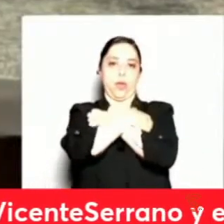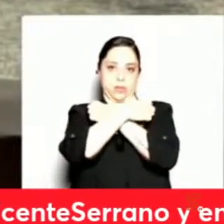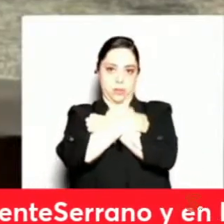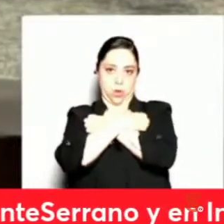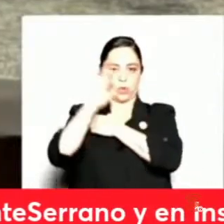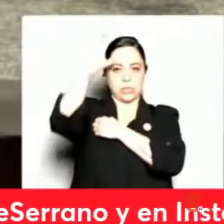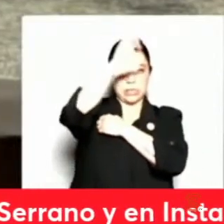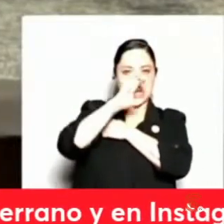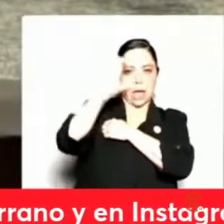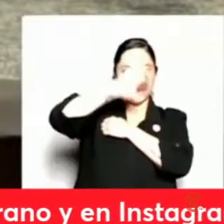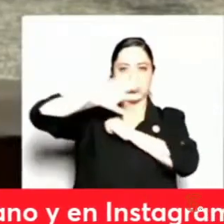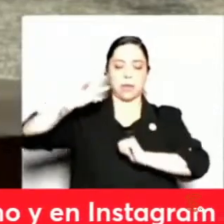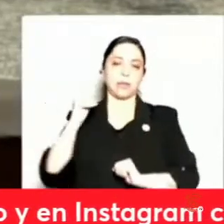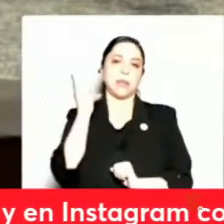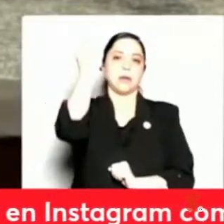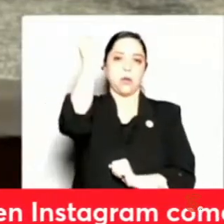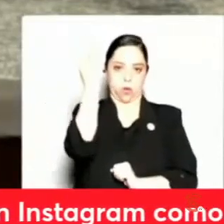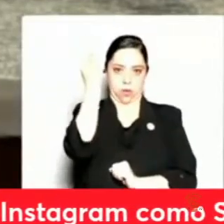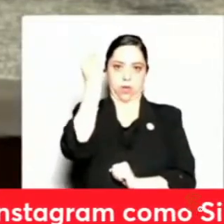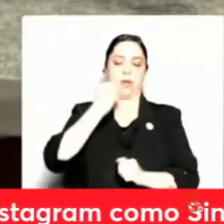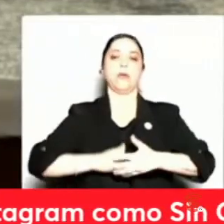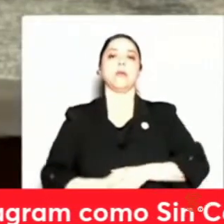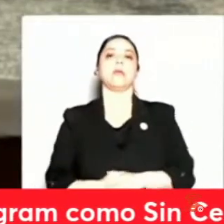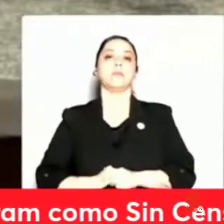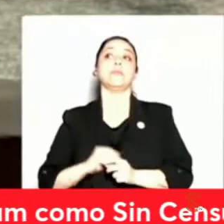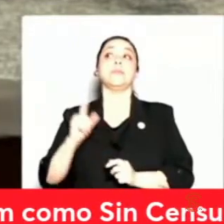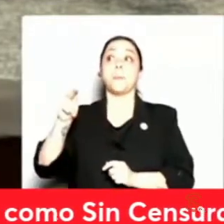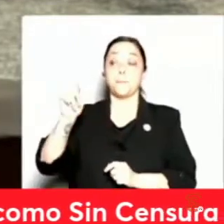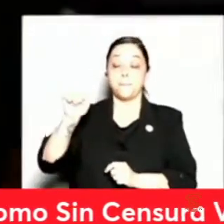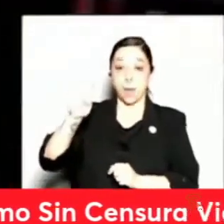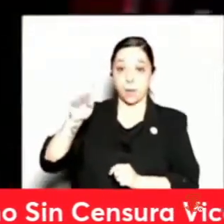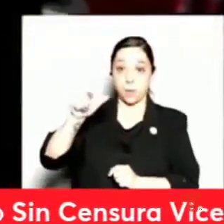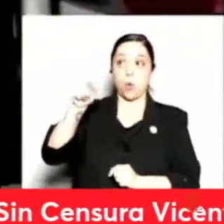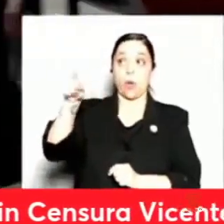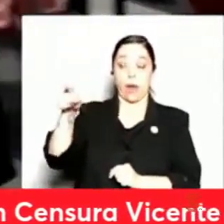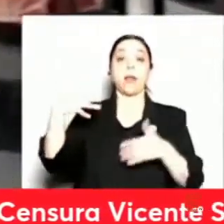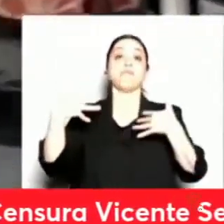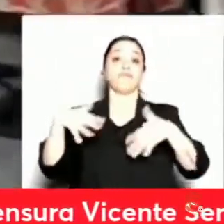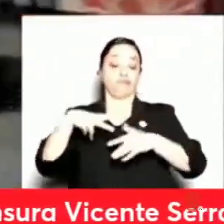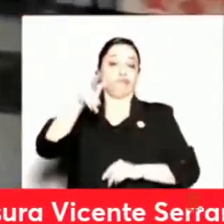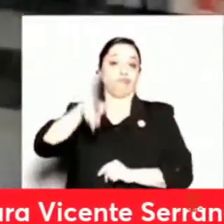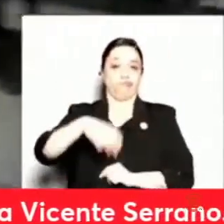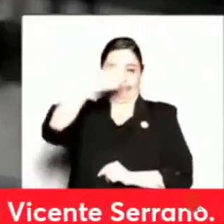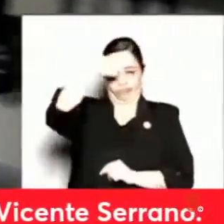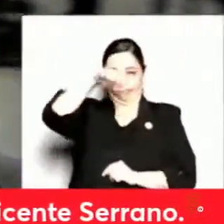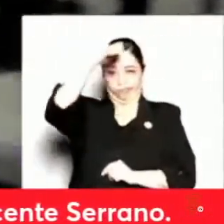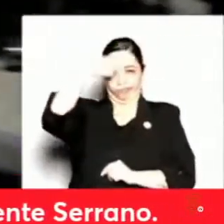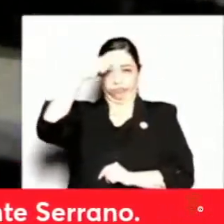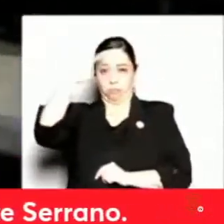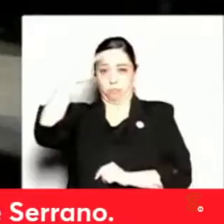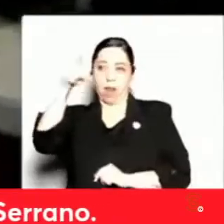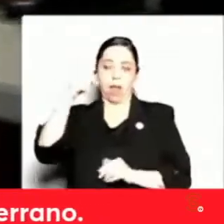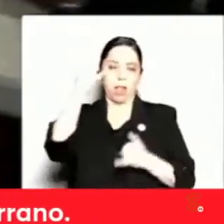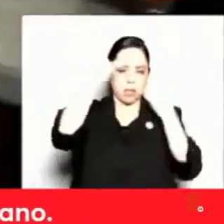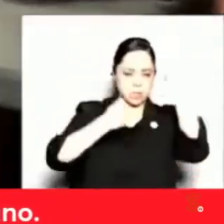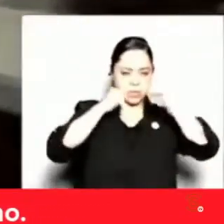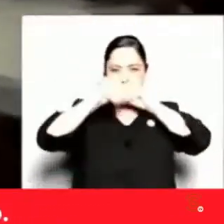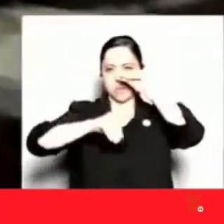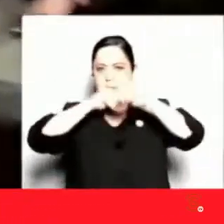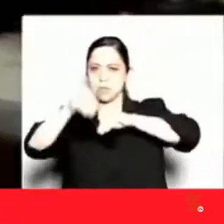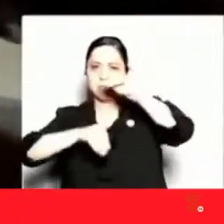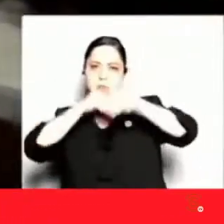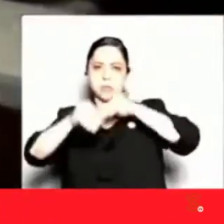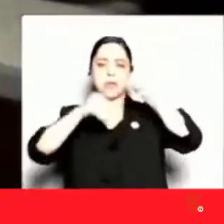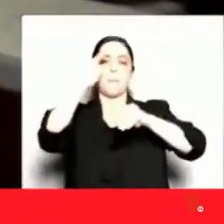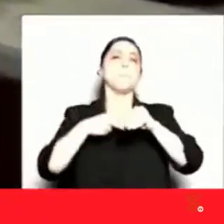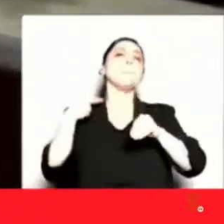Ciencia y Tecnología. Pablo cuenta con una gran experiencia en el diseño y ejecución de